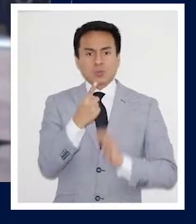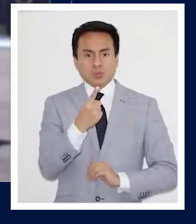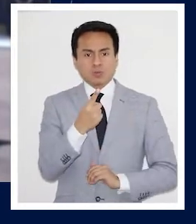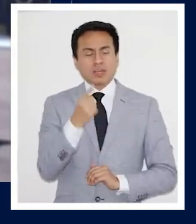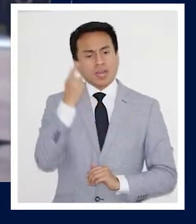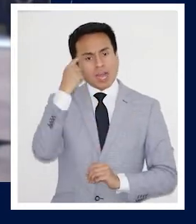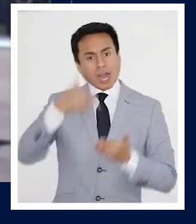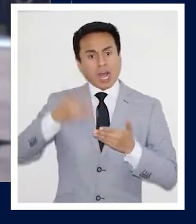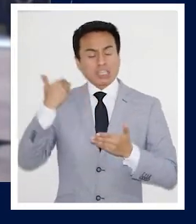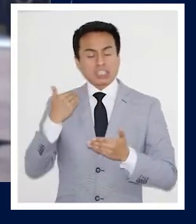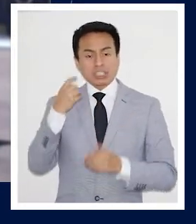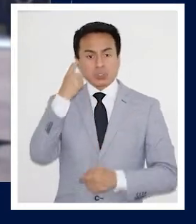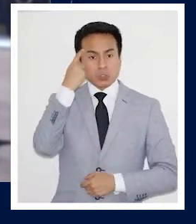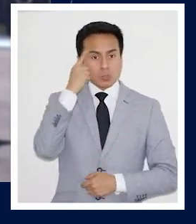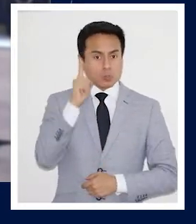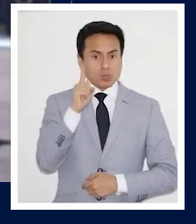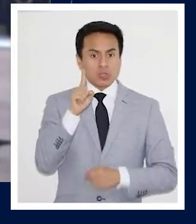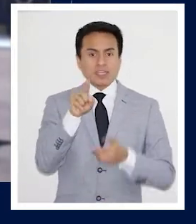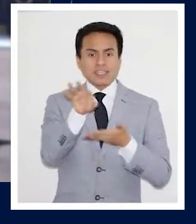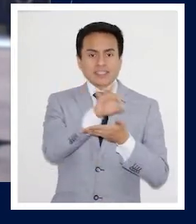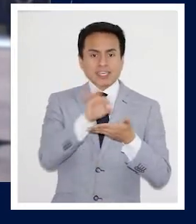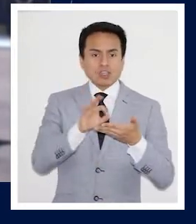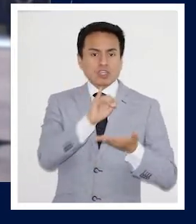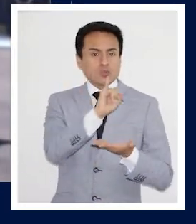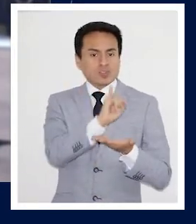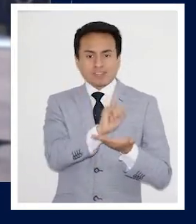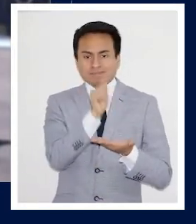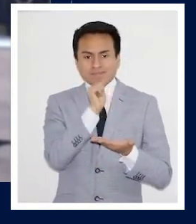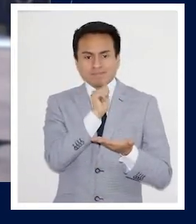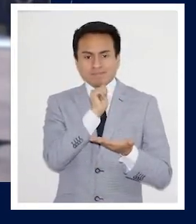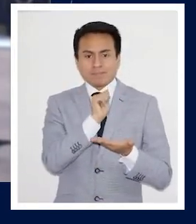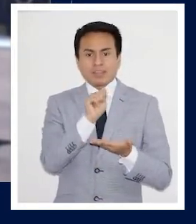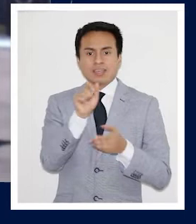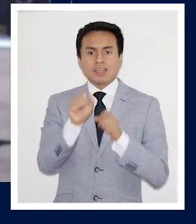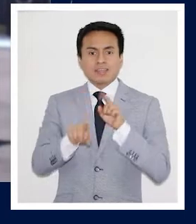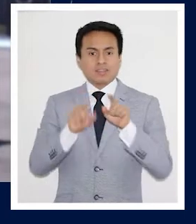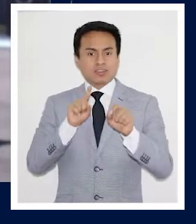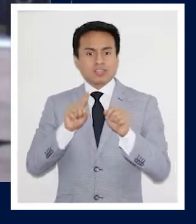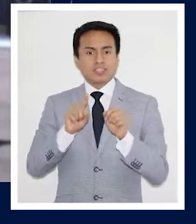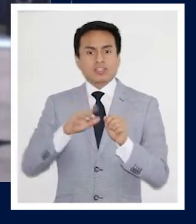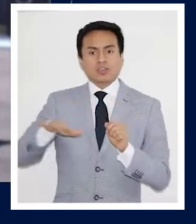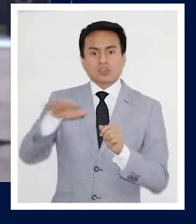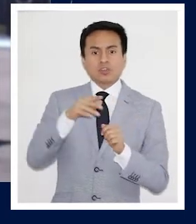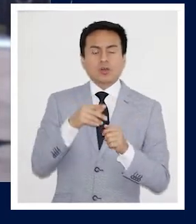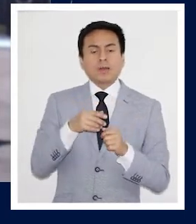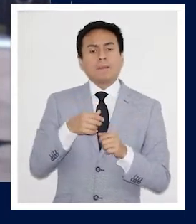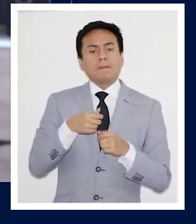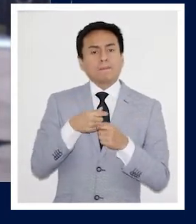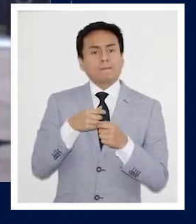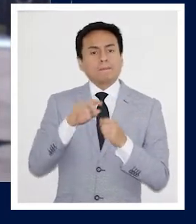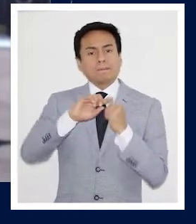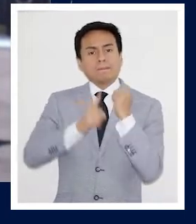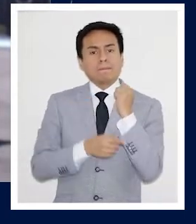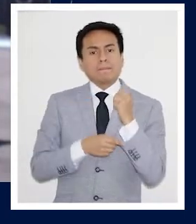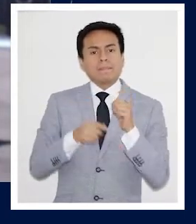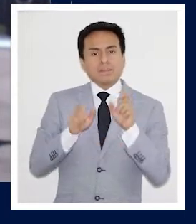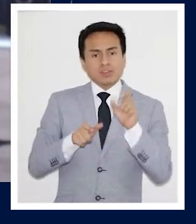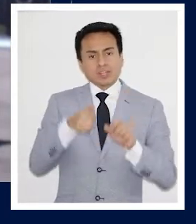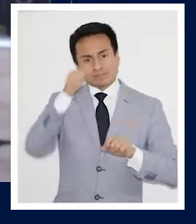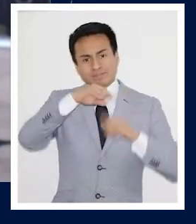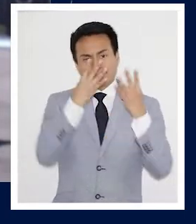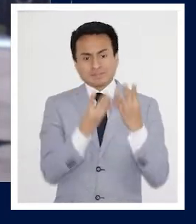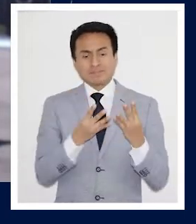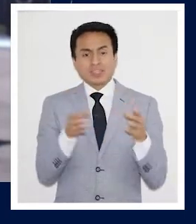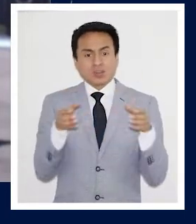2001, no se concibió necesariamente el diseño institucional para que las y los defensores penales públicos tuvieran un